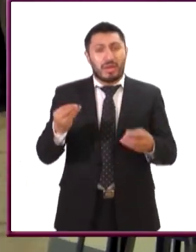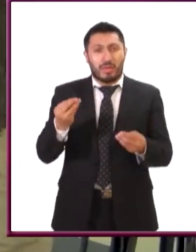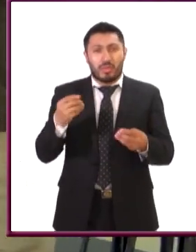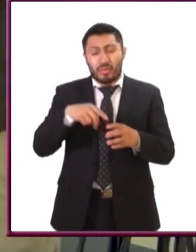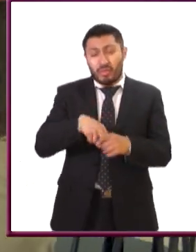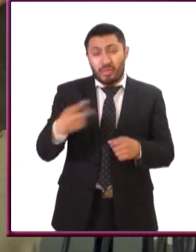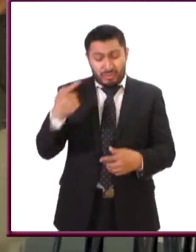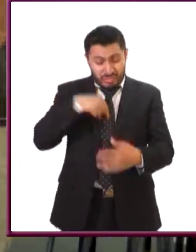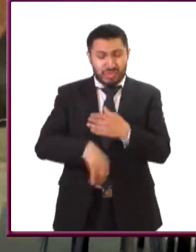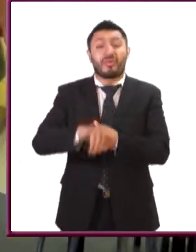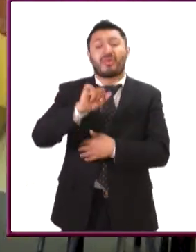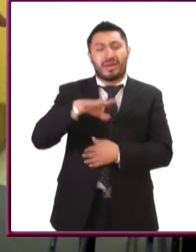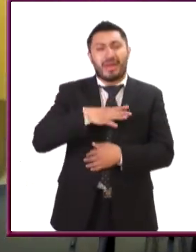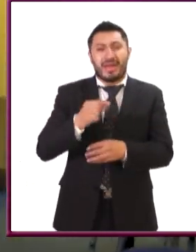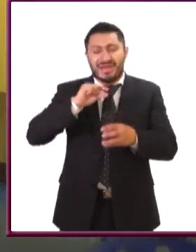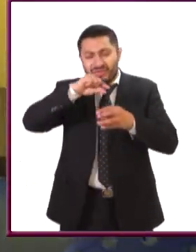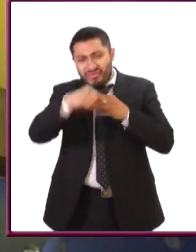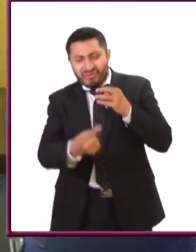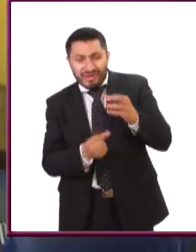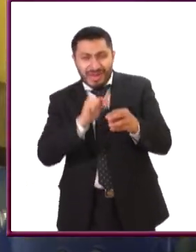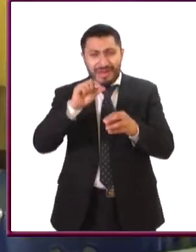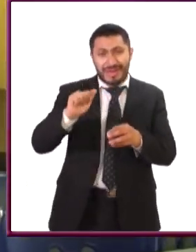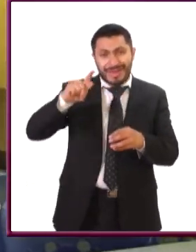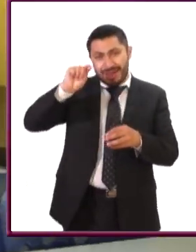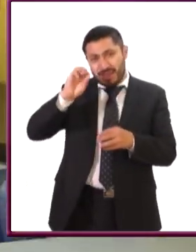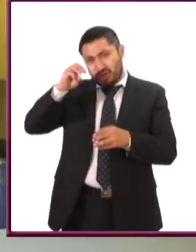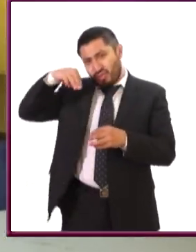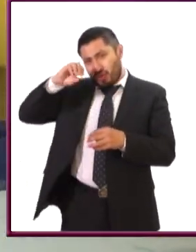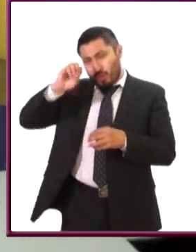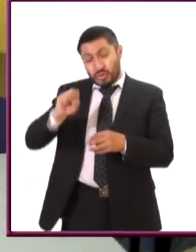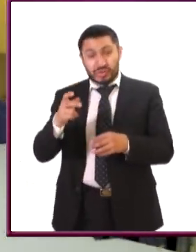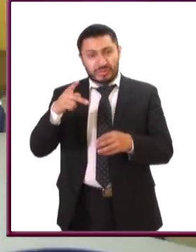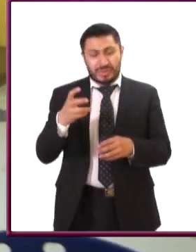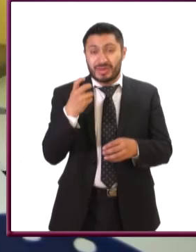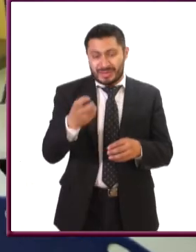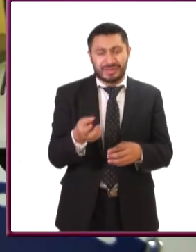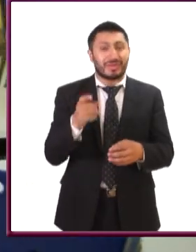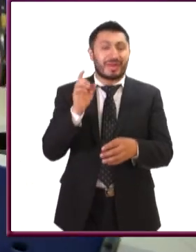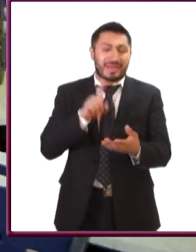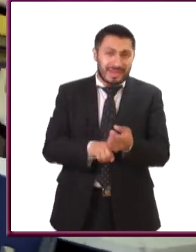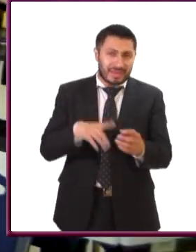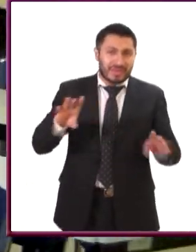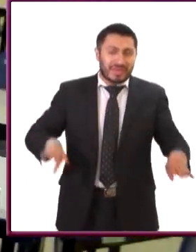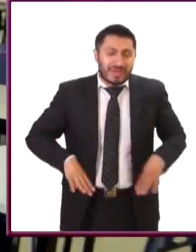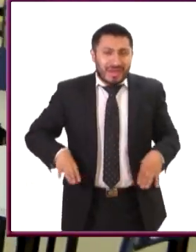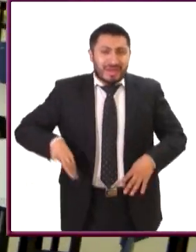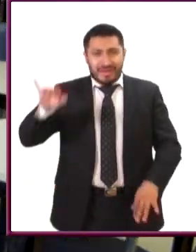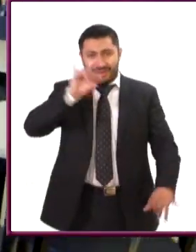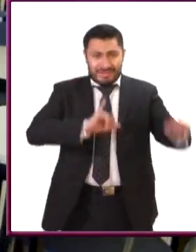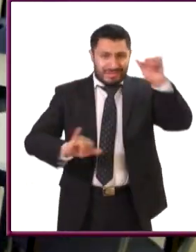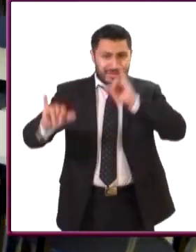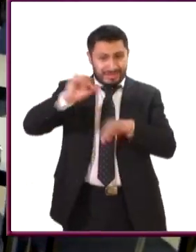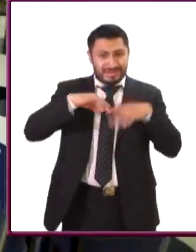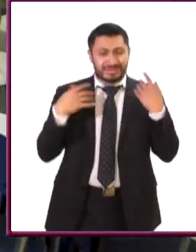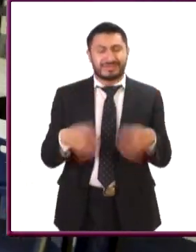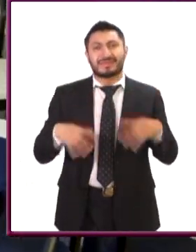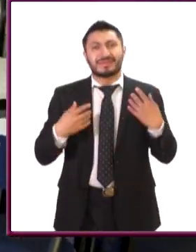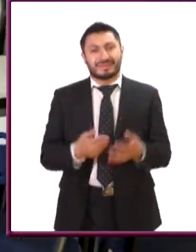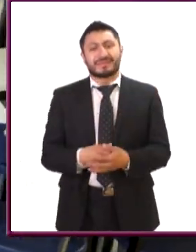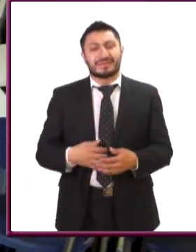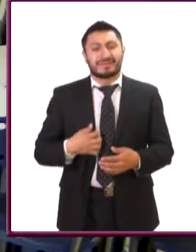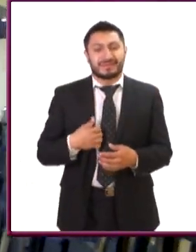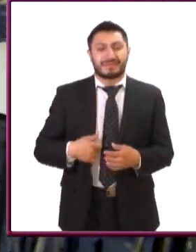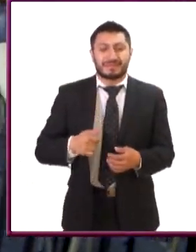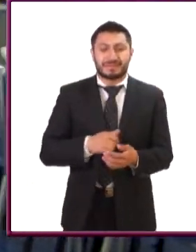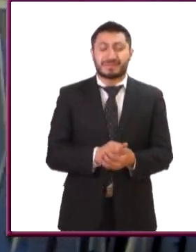Porque aunque en nuestro cuerpo hay mucho vacío, sí hay átomos. Ah, claro. Y los átomos son de ciertos elementos químicos. Uf,